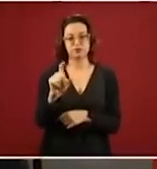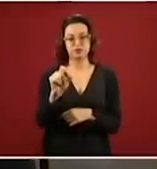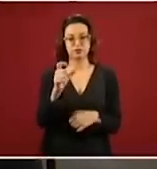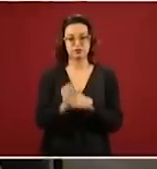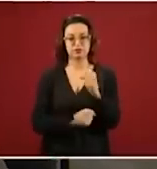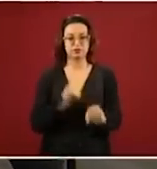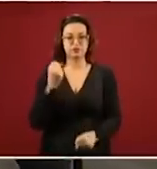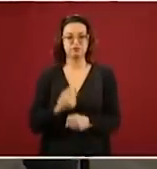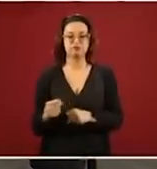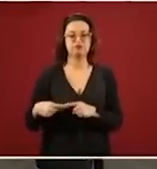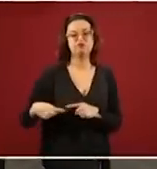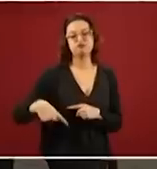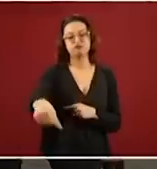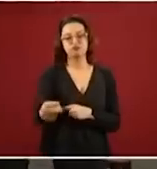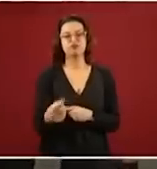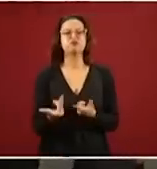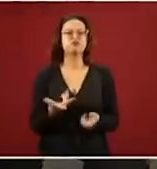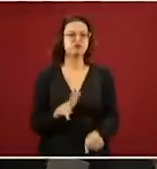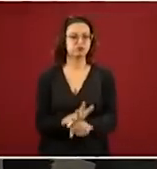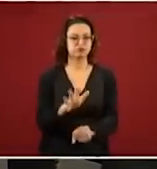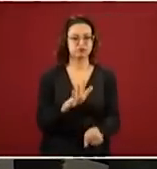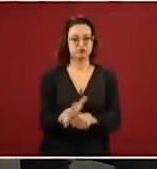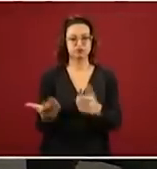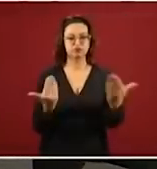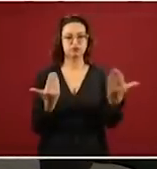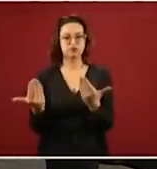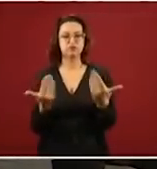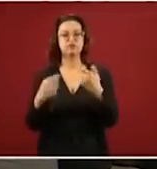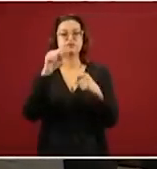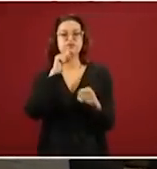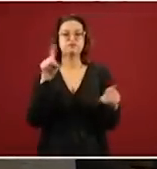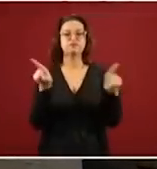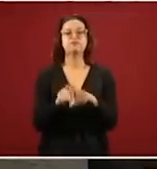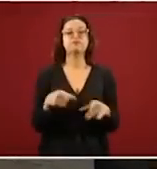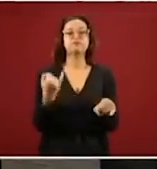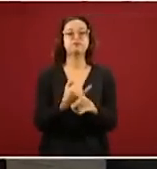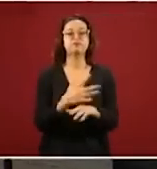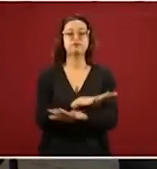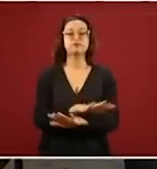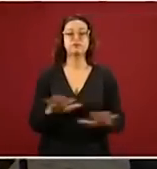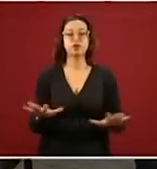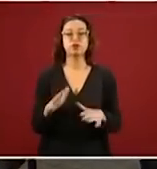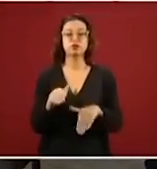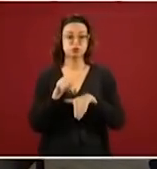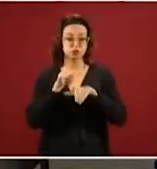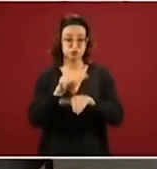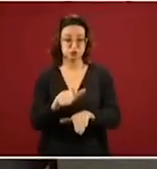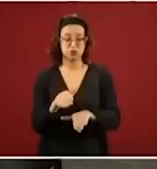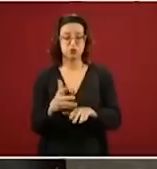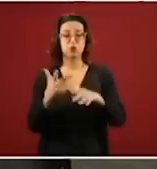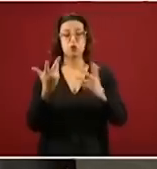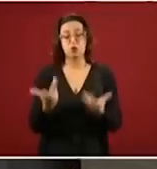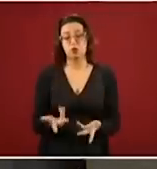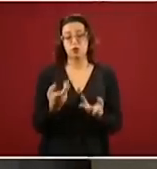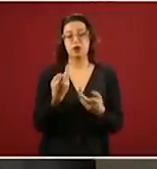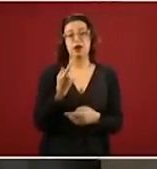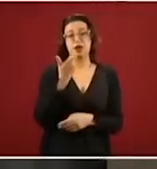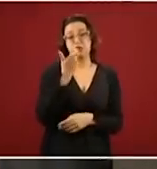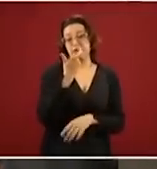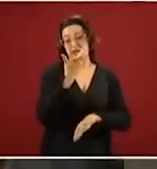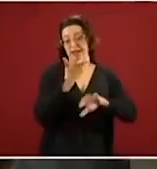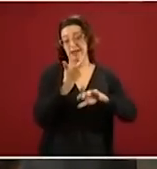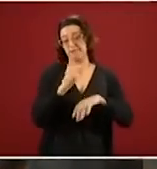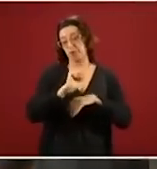año también un informe sobre quienes tienen remesas y